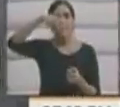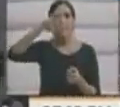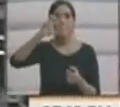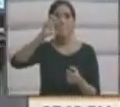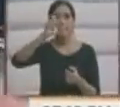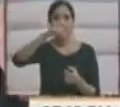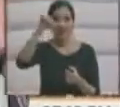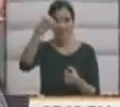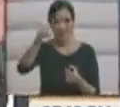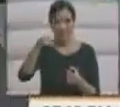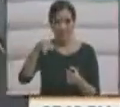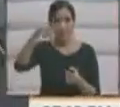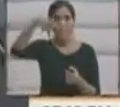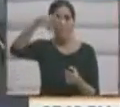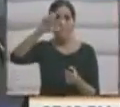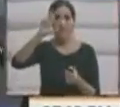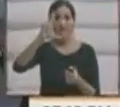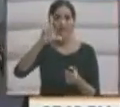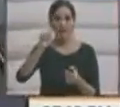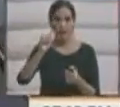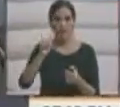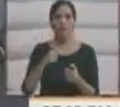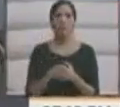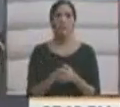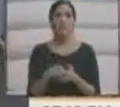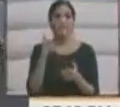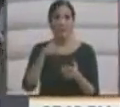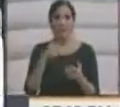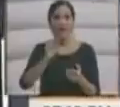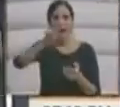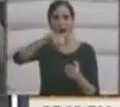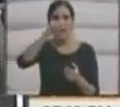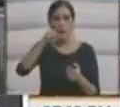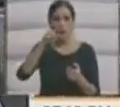@mperespirela y nos pueden ver a través de Periscope con